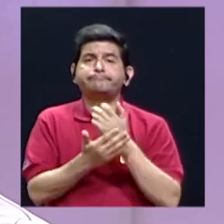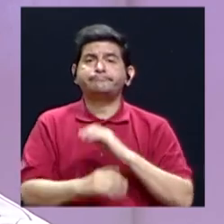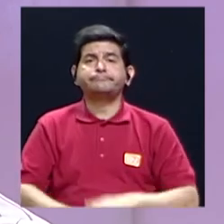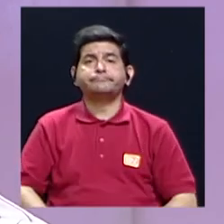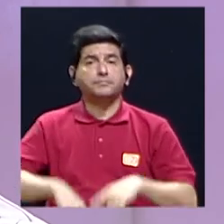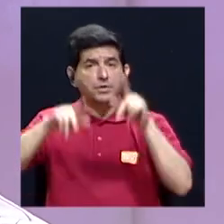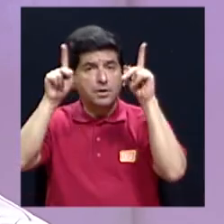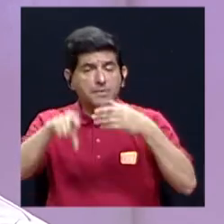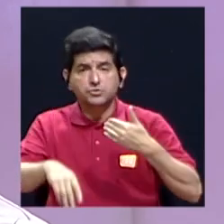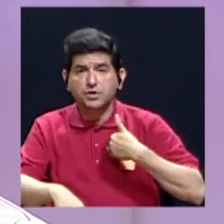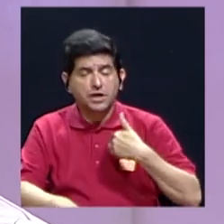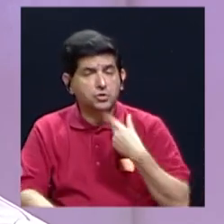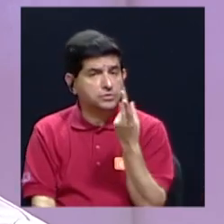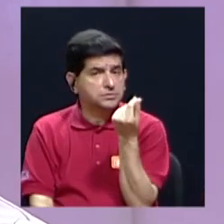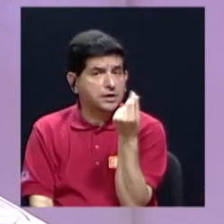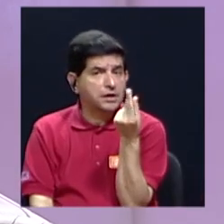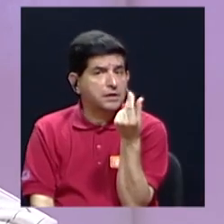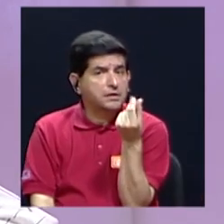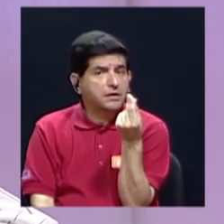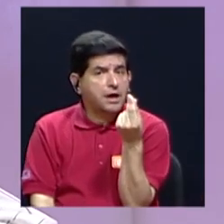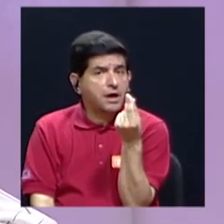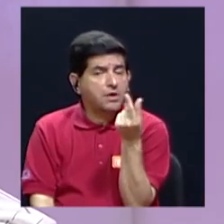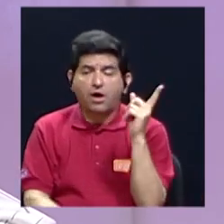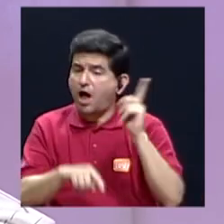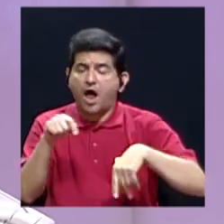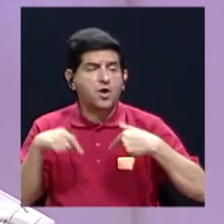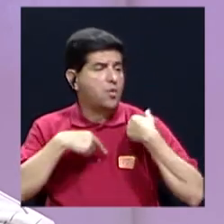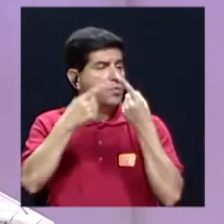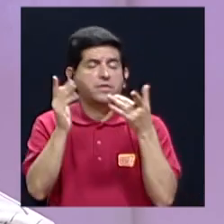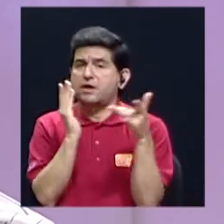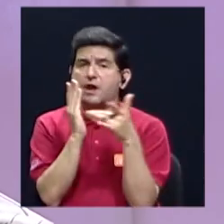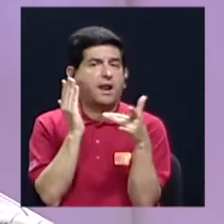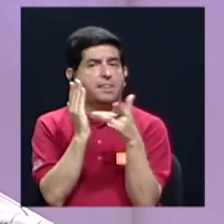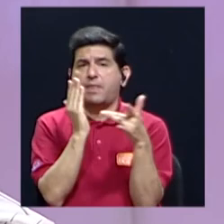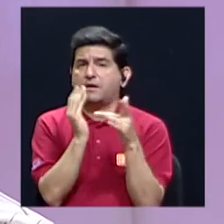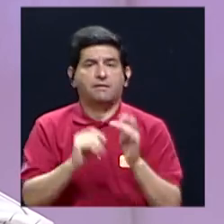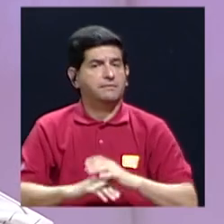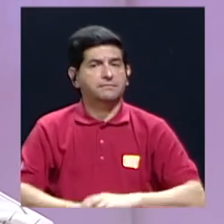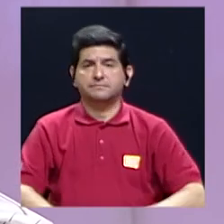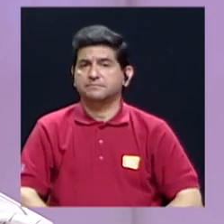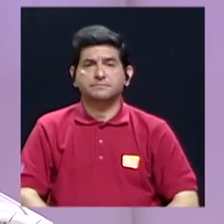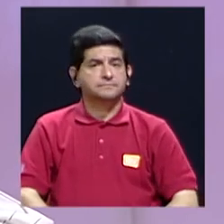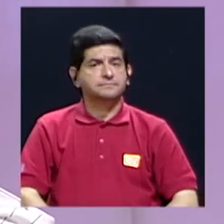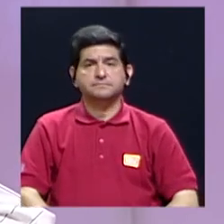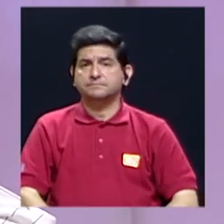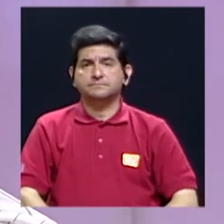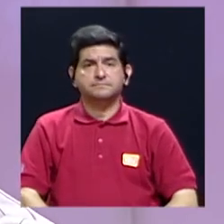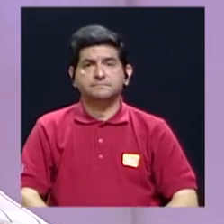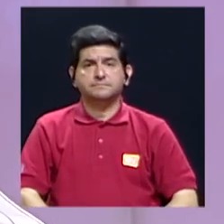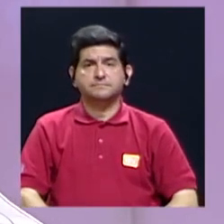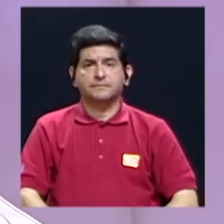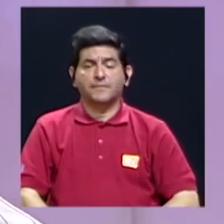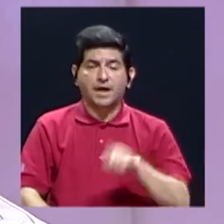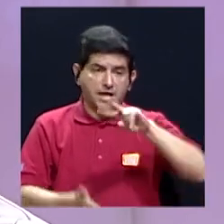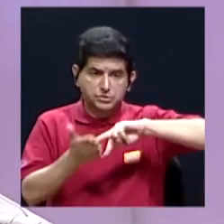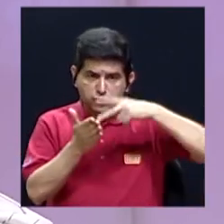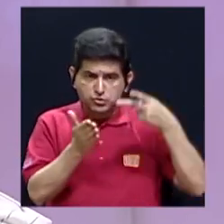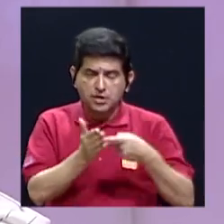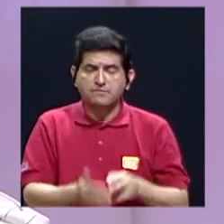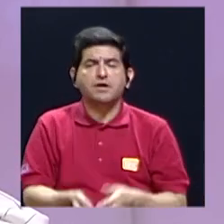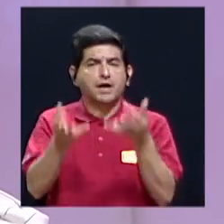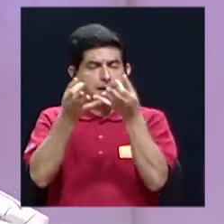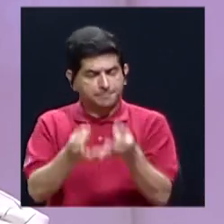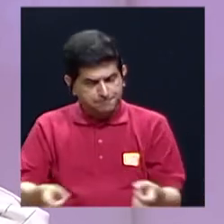decir, las personas que no tienen los recursos económicos no pueden acudir a esta técnica, de forma tal que se torna